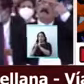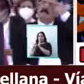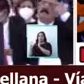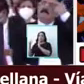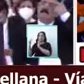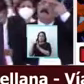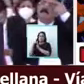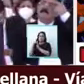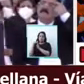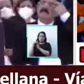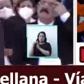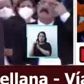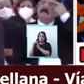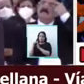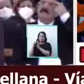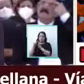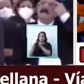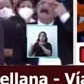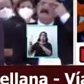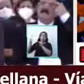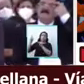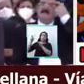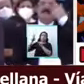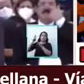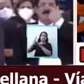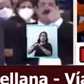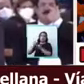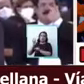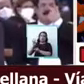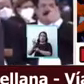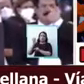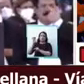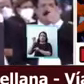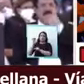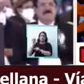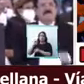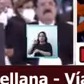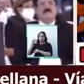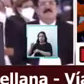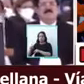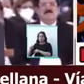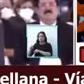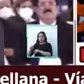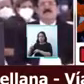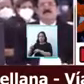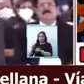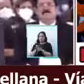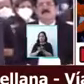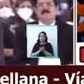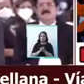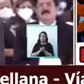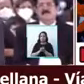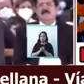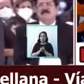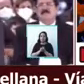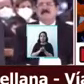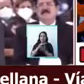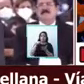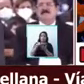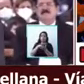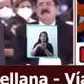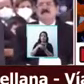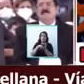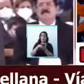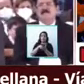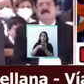su conocimiento en los diferentes centros educativos del país. Sí, me parece a mí que debe haber una transformación educativa y